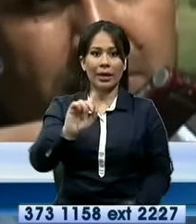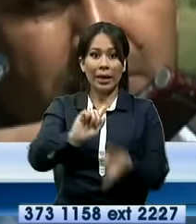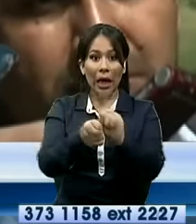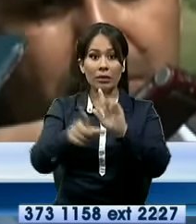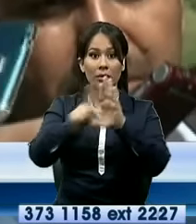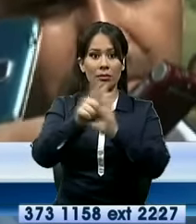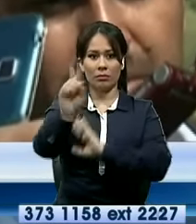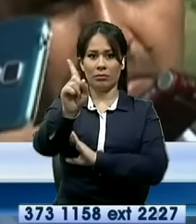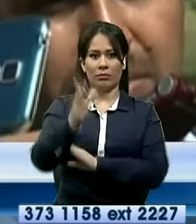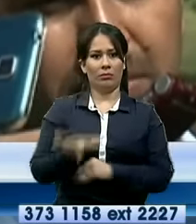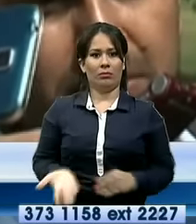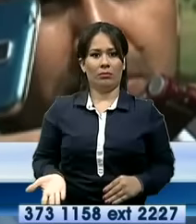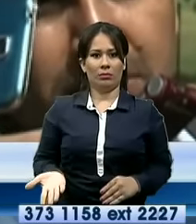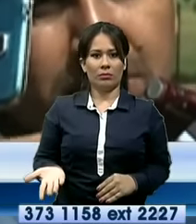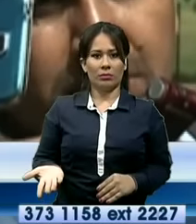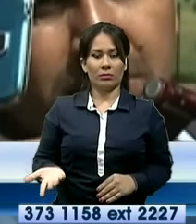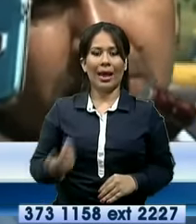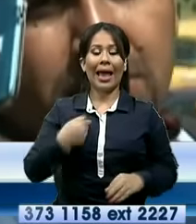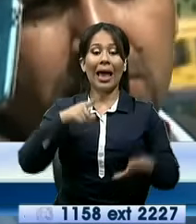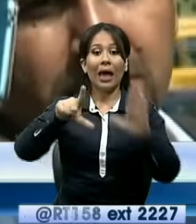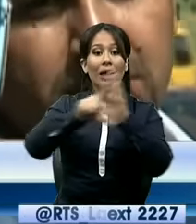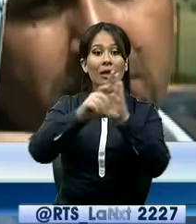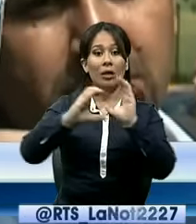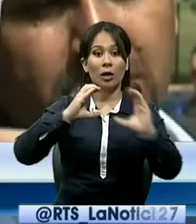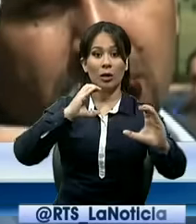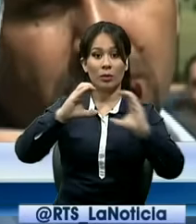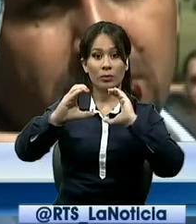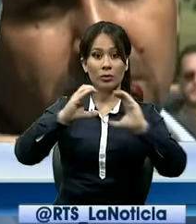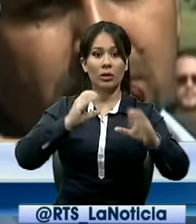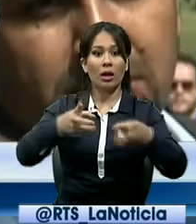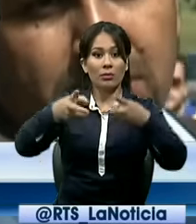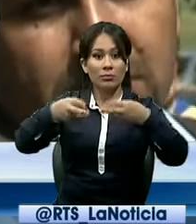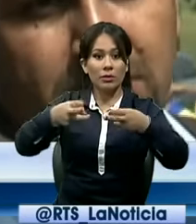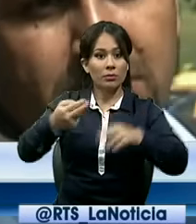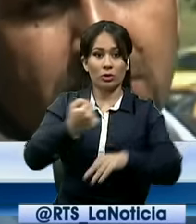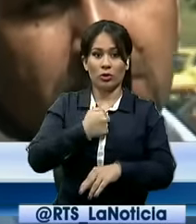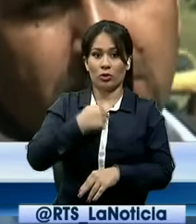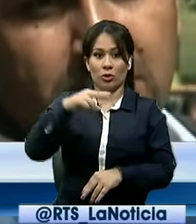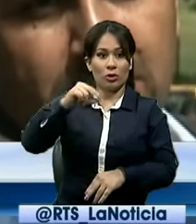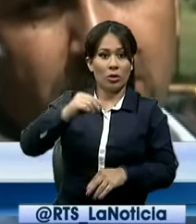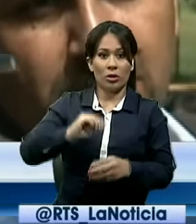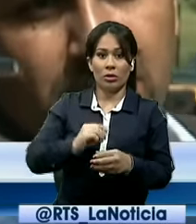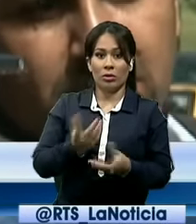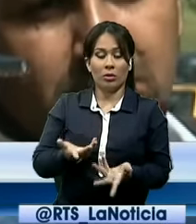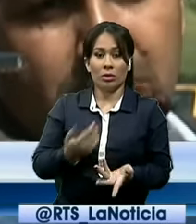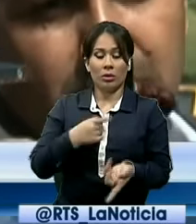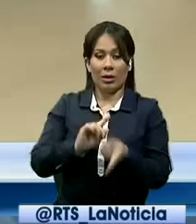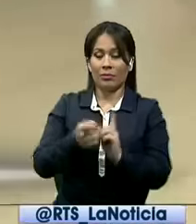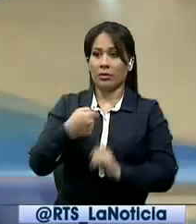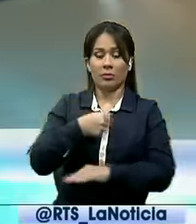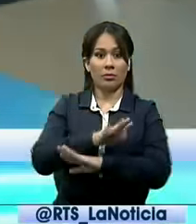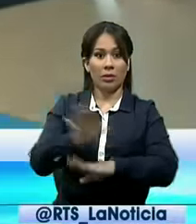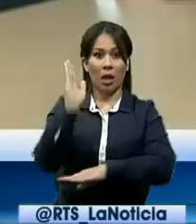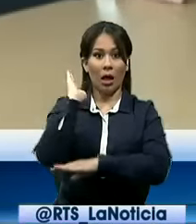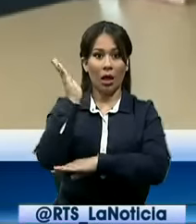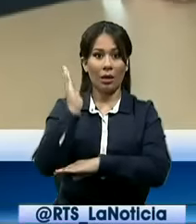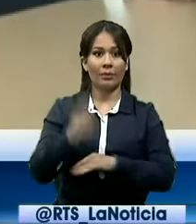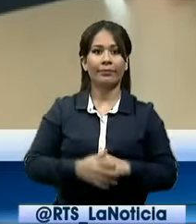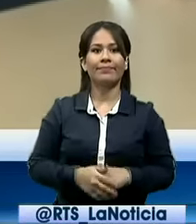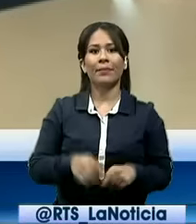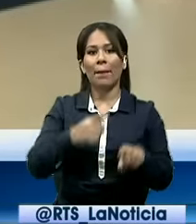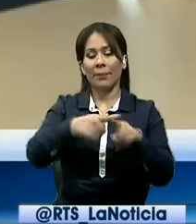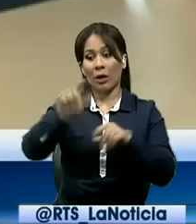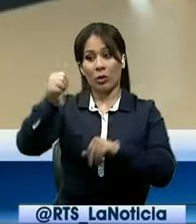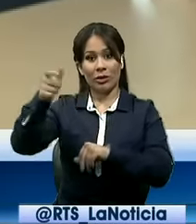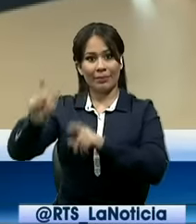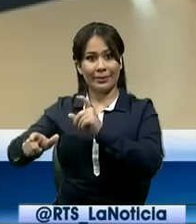cambio a la ley de comunicación. Esa es la declaración que acabamos de efectuar. Pero los demandantes ratifican